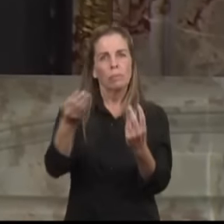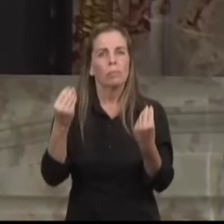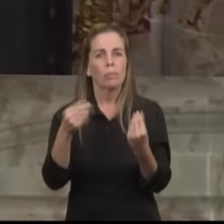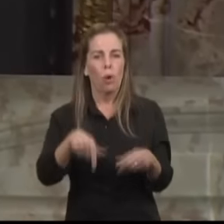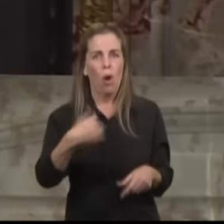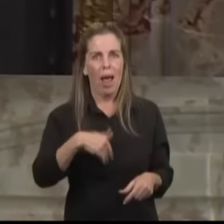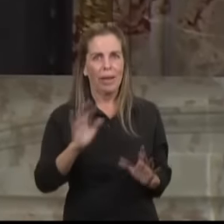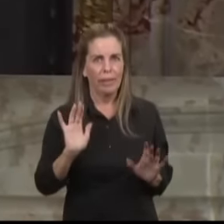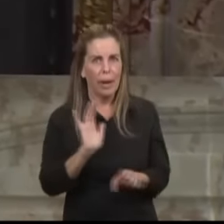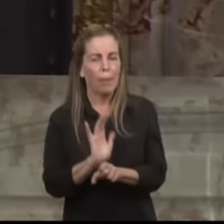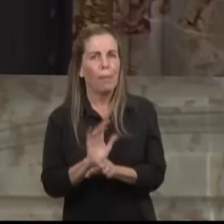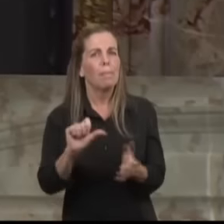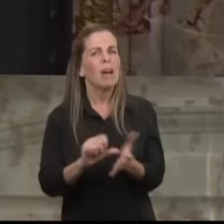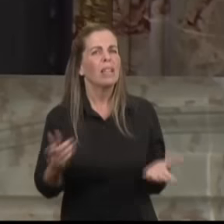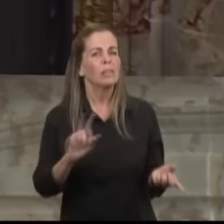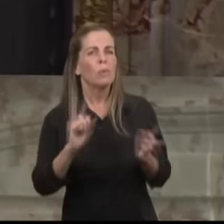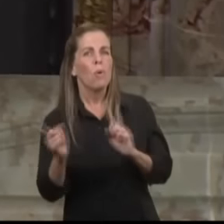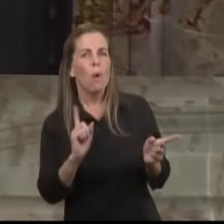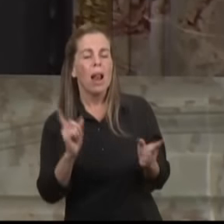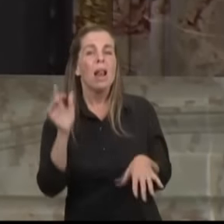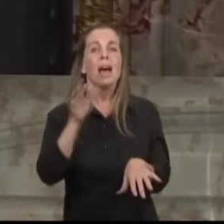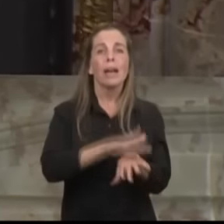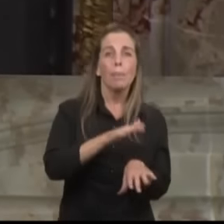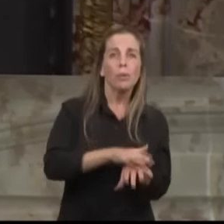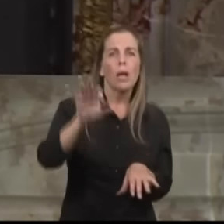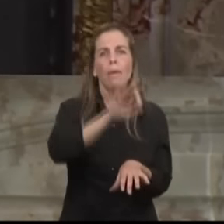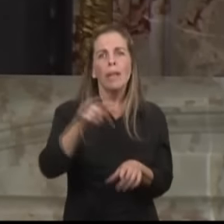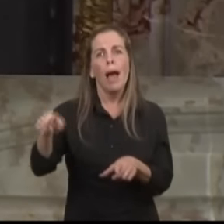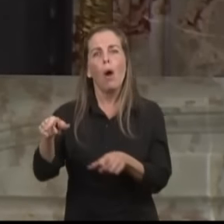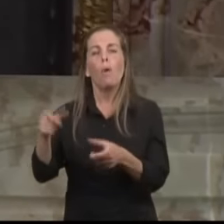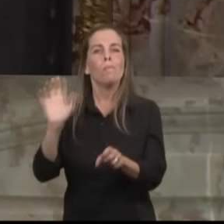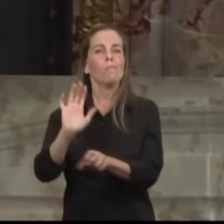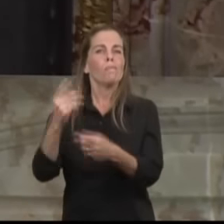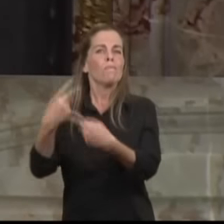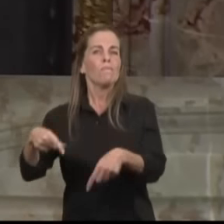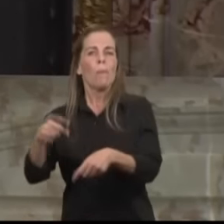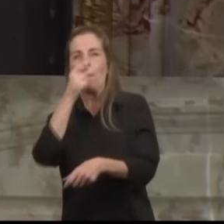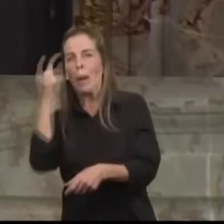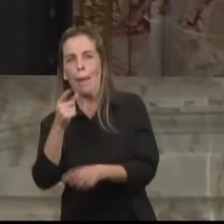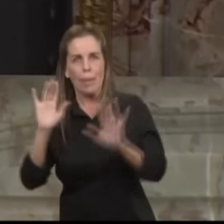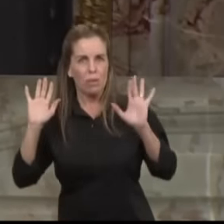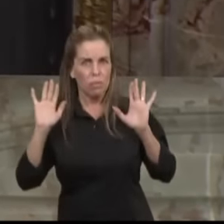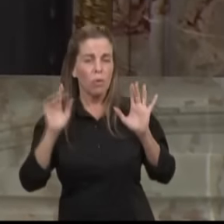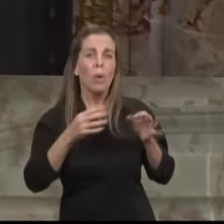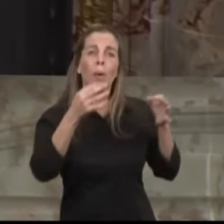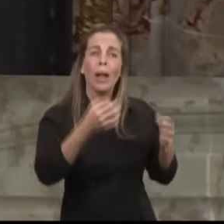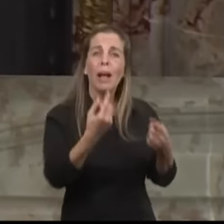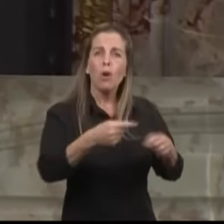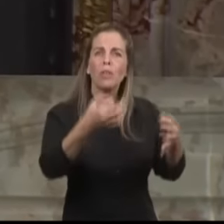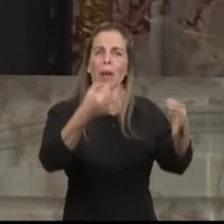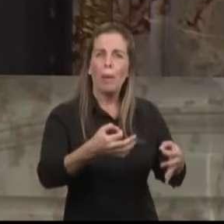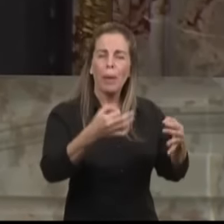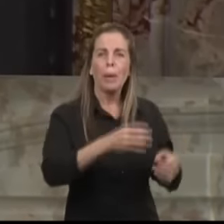país. Tenemos que elegir entre la responsabilidad o el realismo mágico, entre hacer lo correcto aunque implique tener